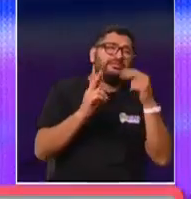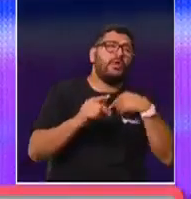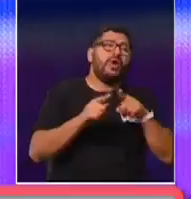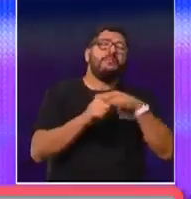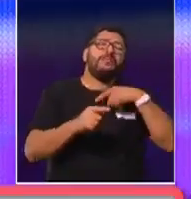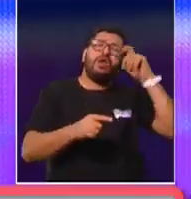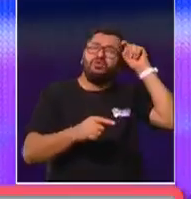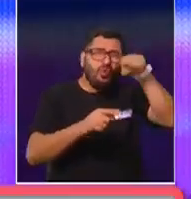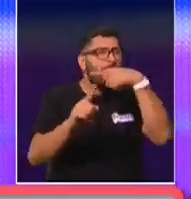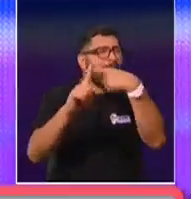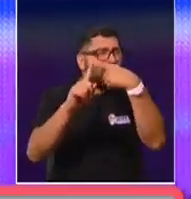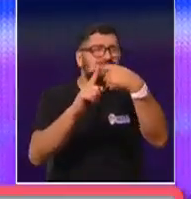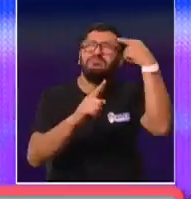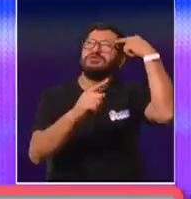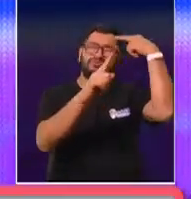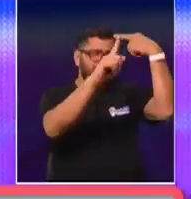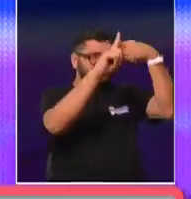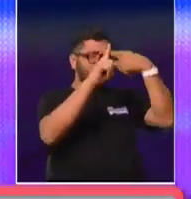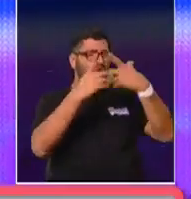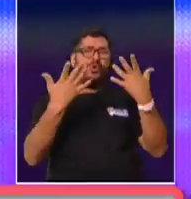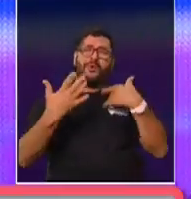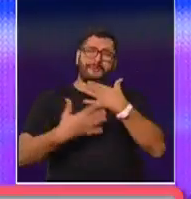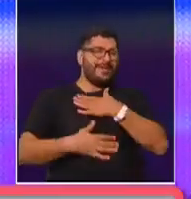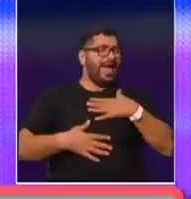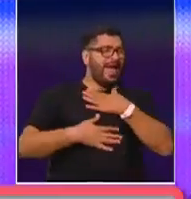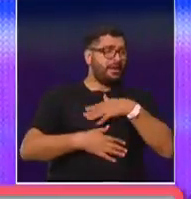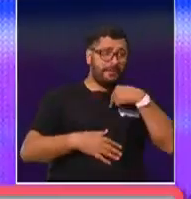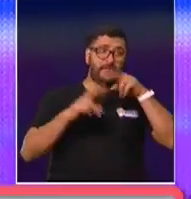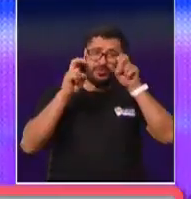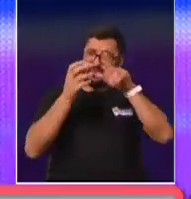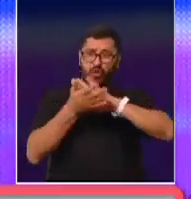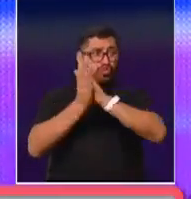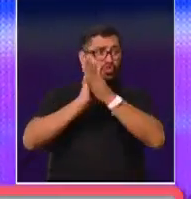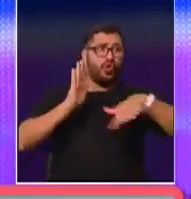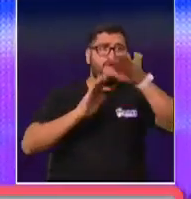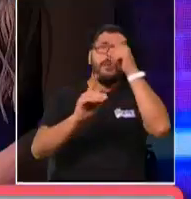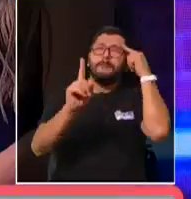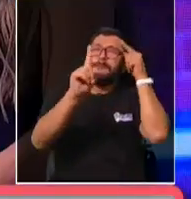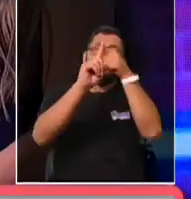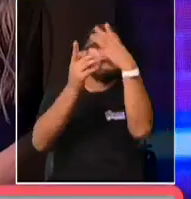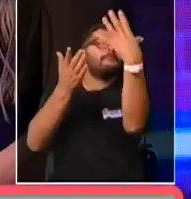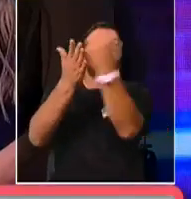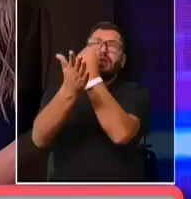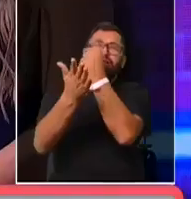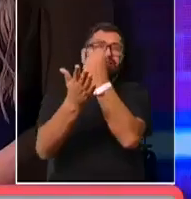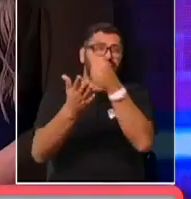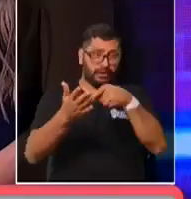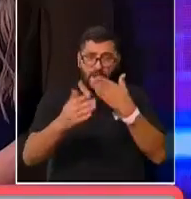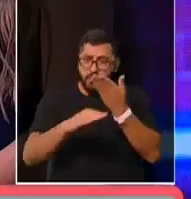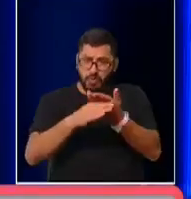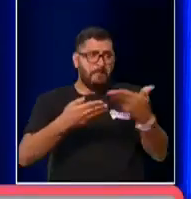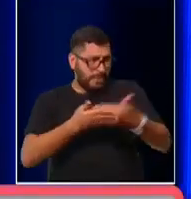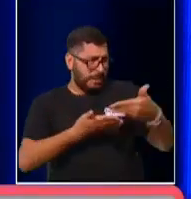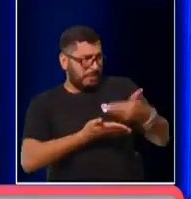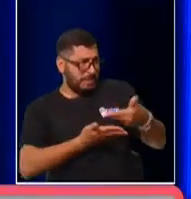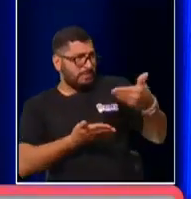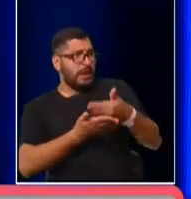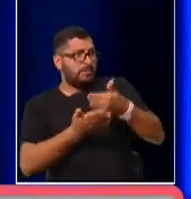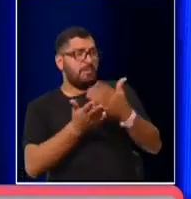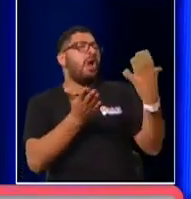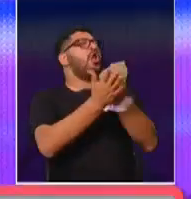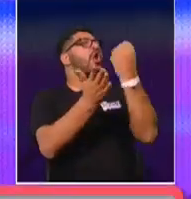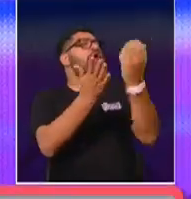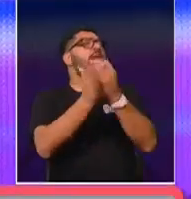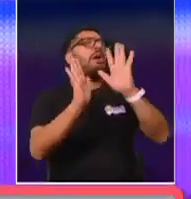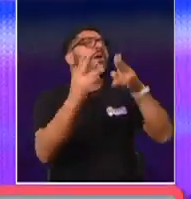y en ese sentido, en llegar a todas esas metas y los objetivos que tú te pones, ¿qué tan importante ha sido la Teletón?